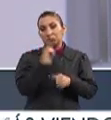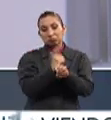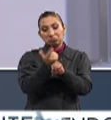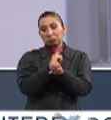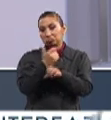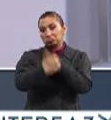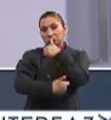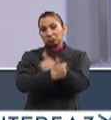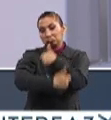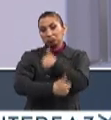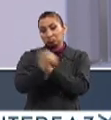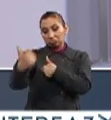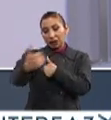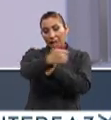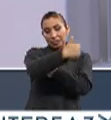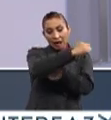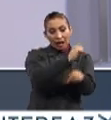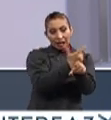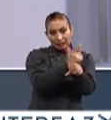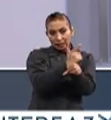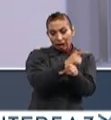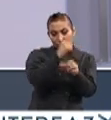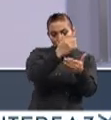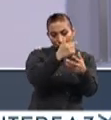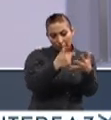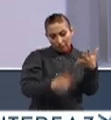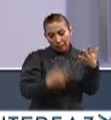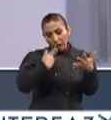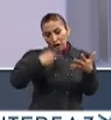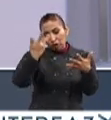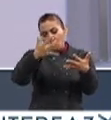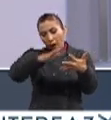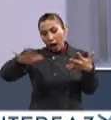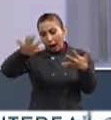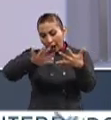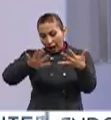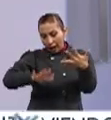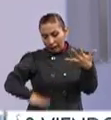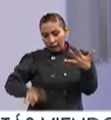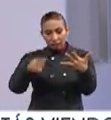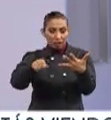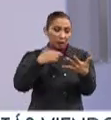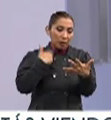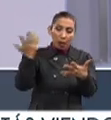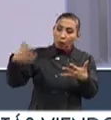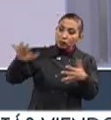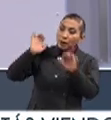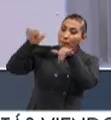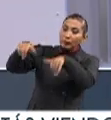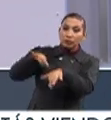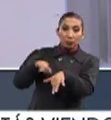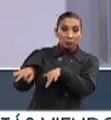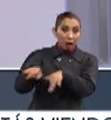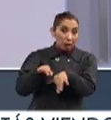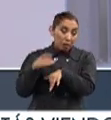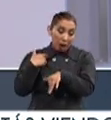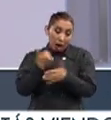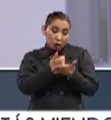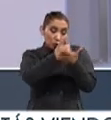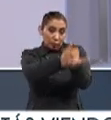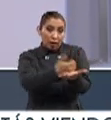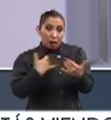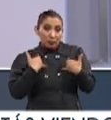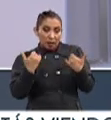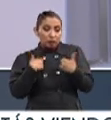carreras. En el caso de cada carrera, afortunadamente tienen su área en la cual tiene para búsqueda de empleo, para que les ayudan a los